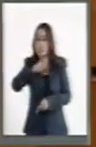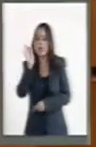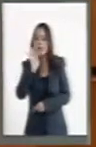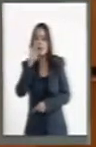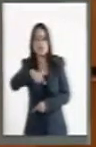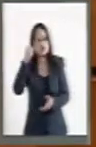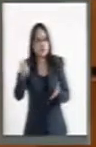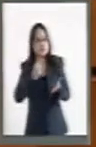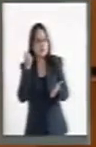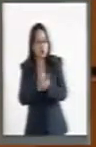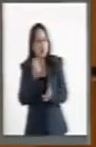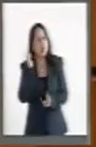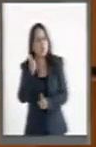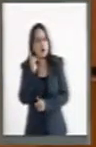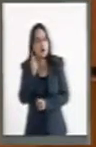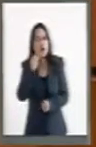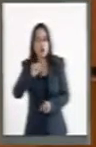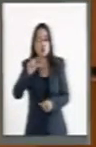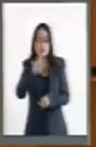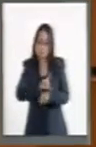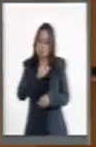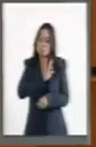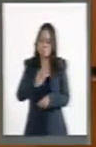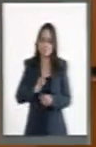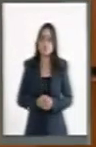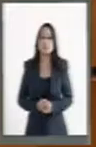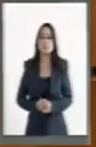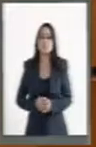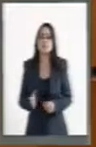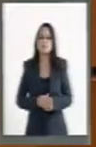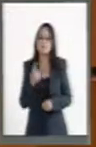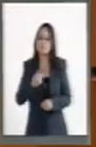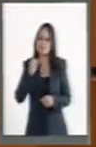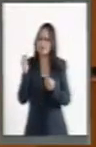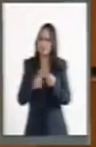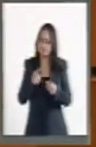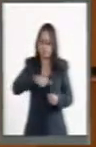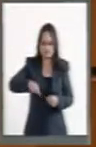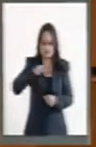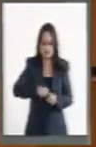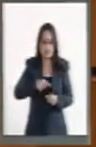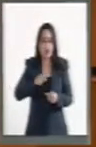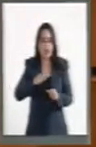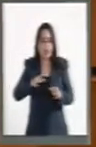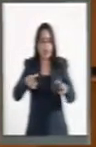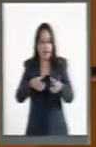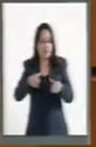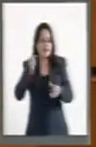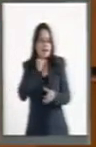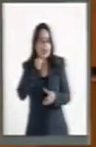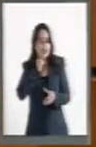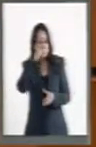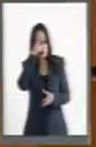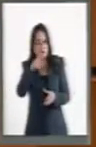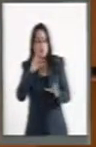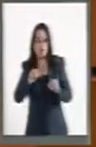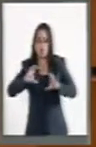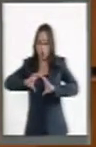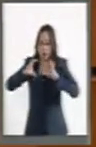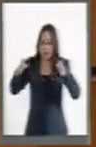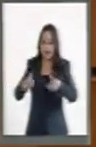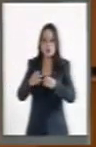se aprobarán el día de hoy, porque cualquier medida que salga desde aquí, desde el Senado, desde el Congreso,